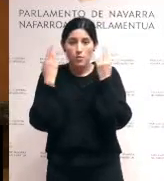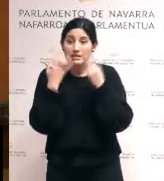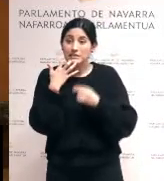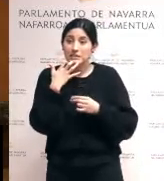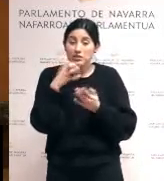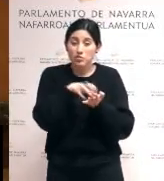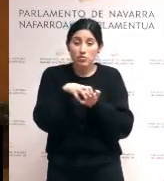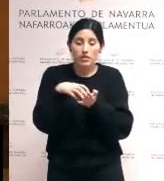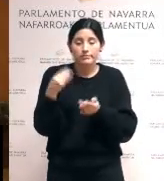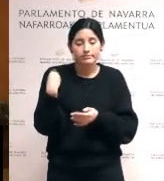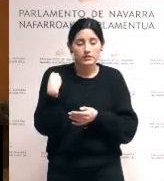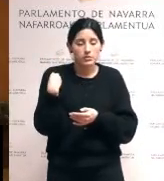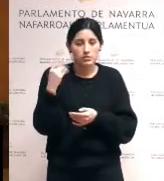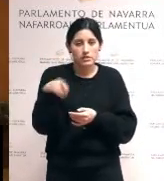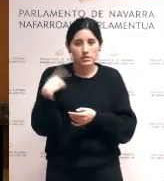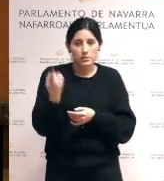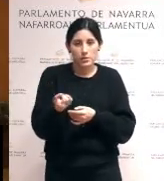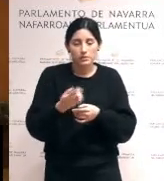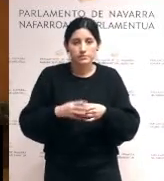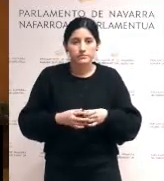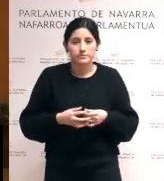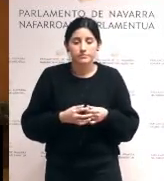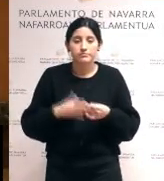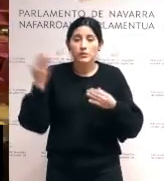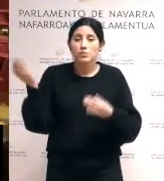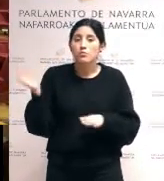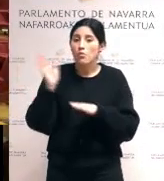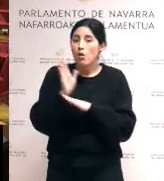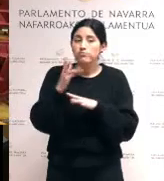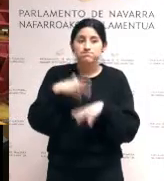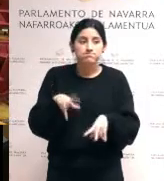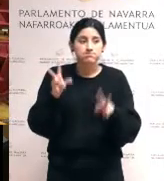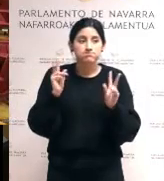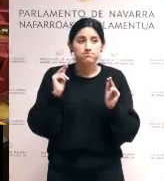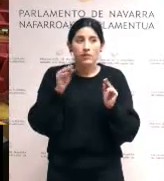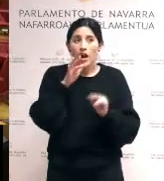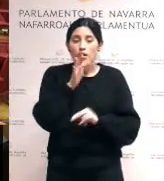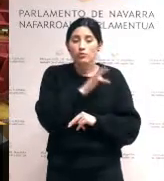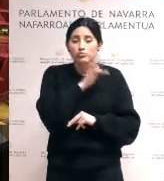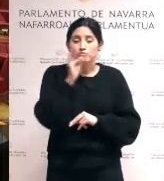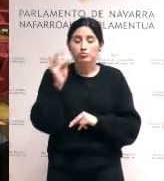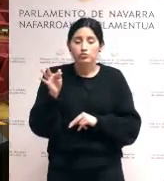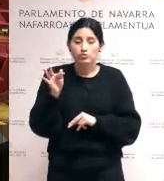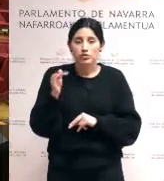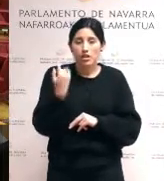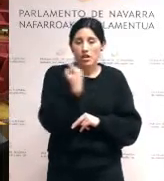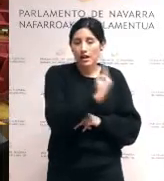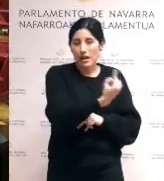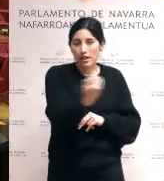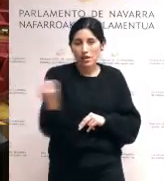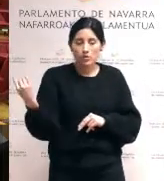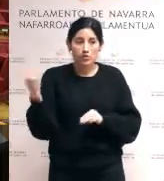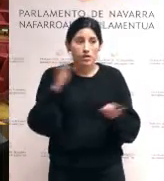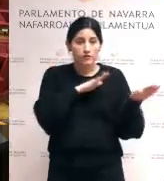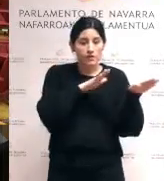Gracias, señor Jiménez Román. Presentada la moción, vamos con los turnos de posicionamiento a favor y en contra por parte